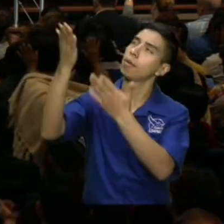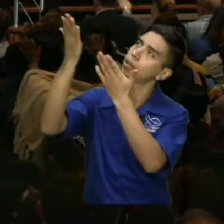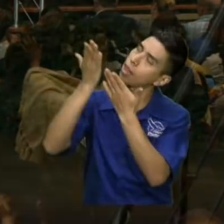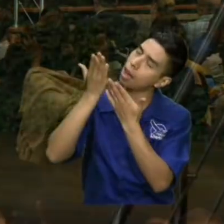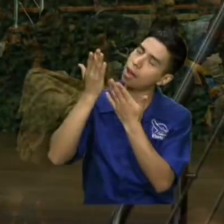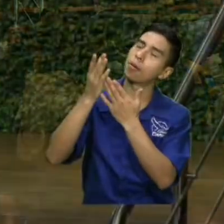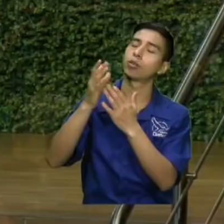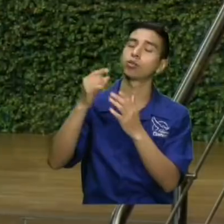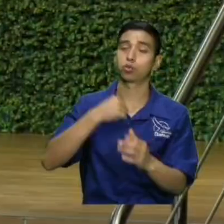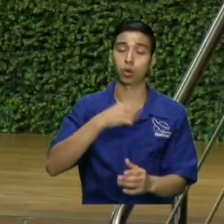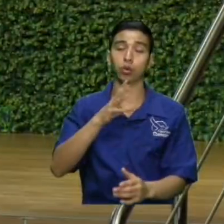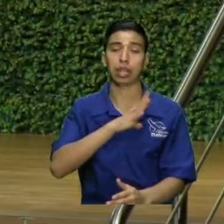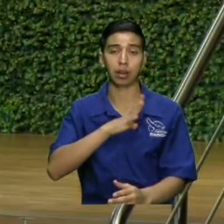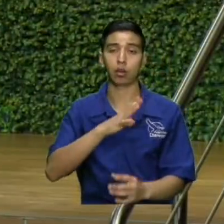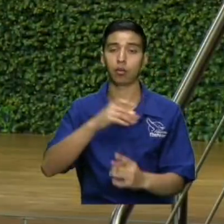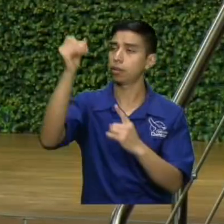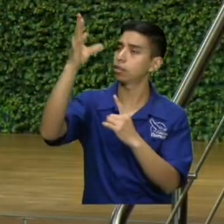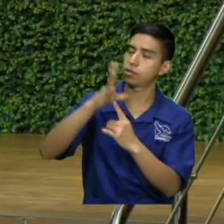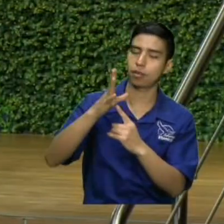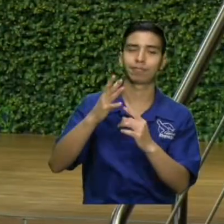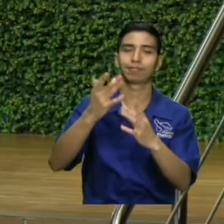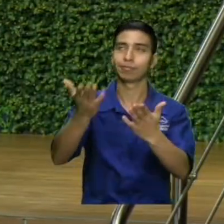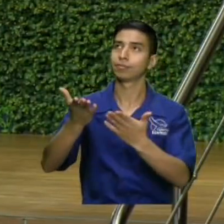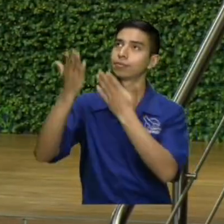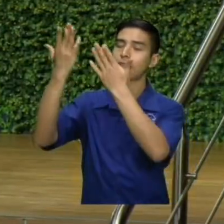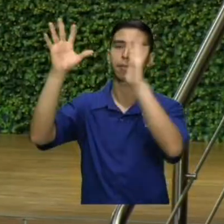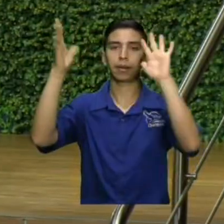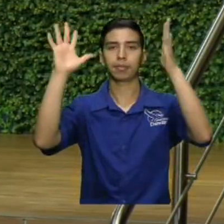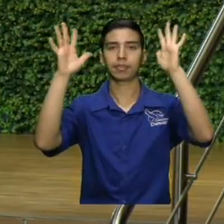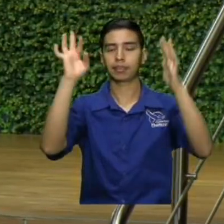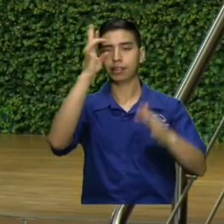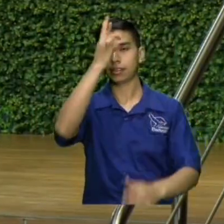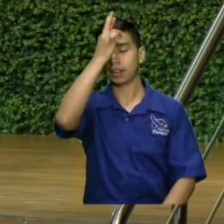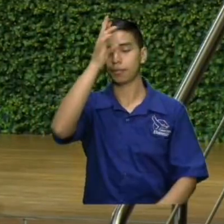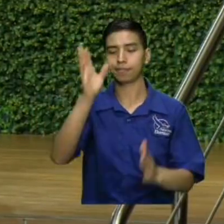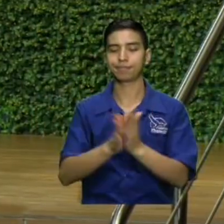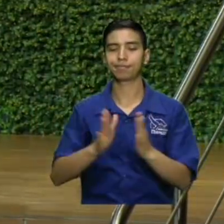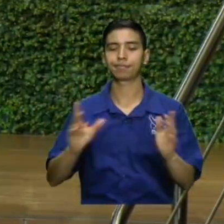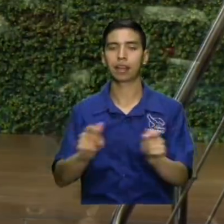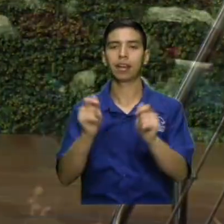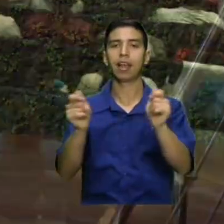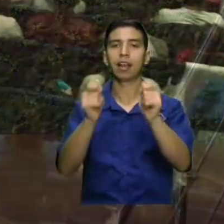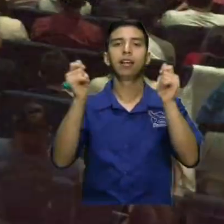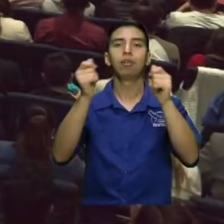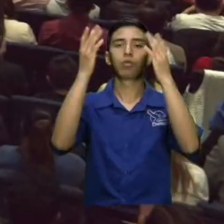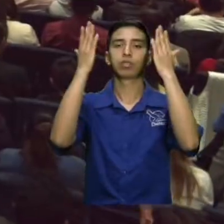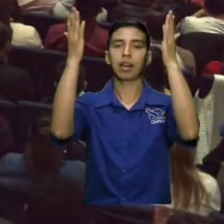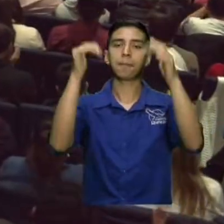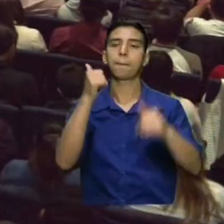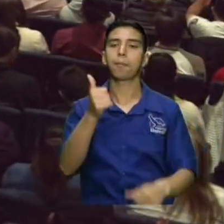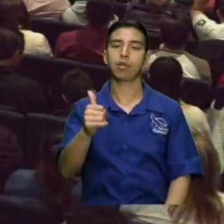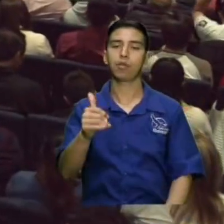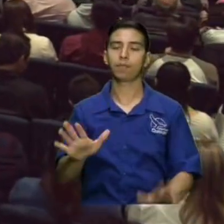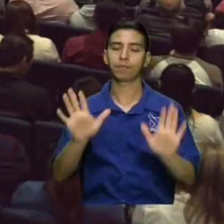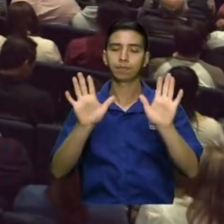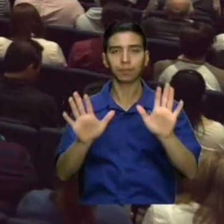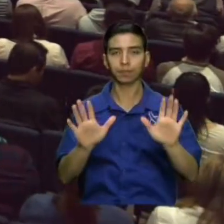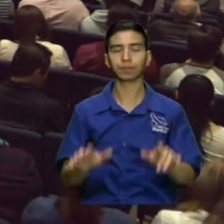tengo. El aplauso al rey, aleluya. Bueno,